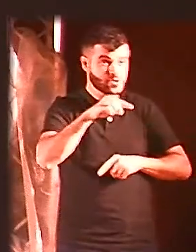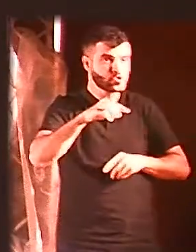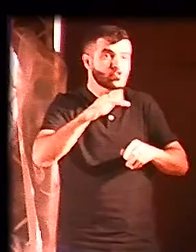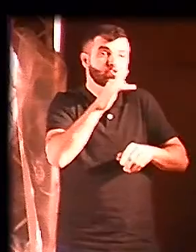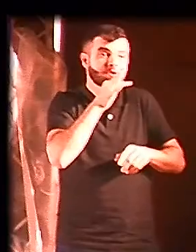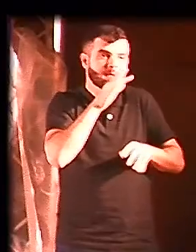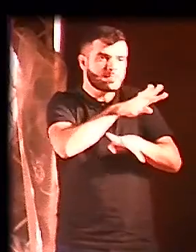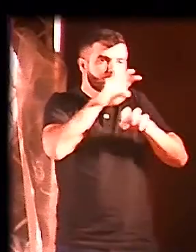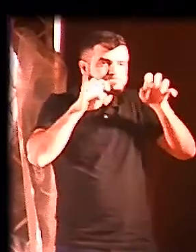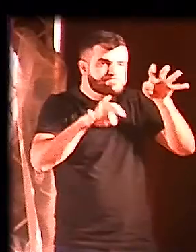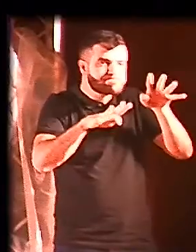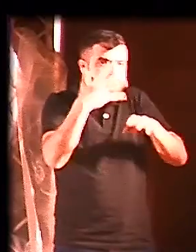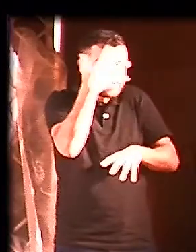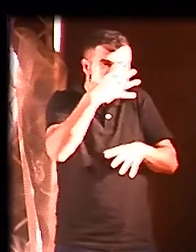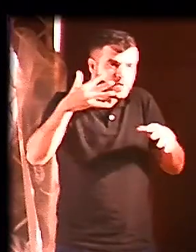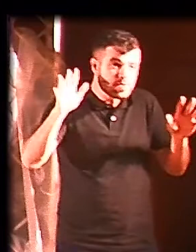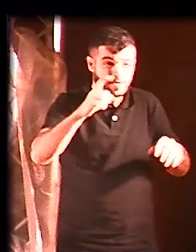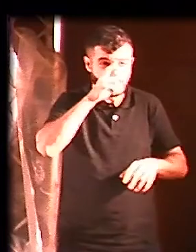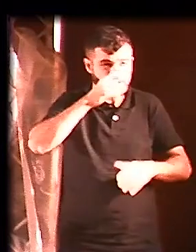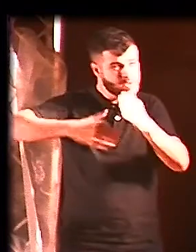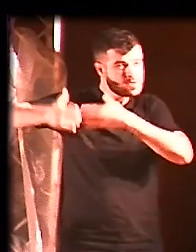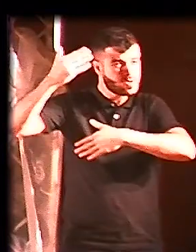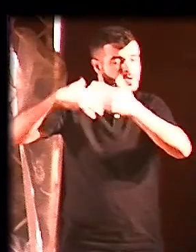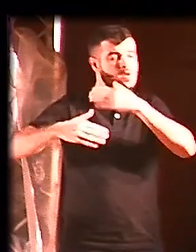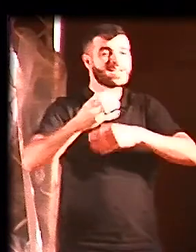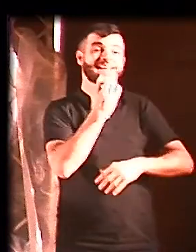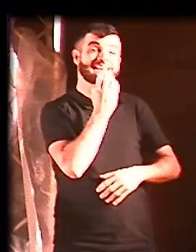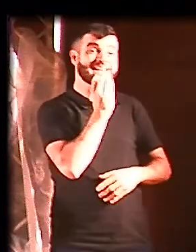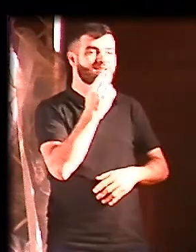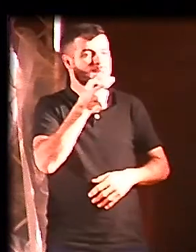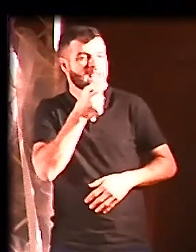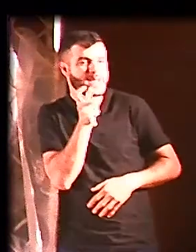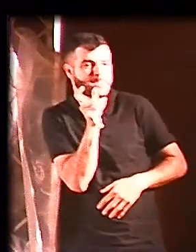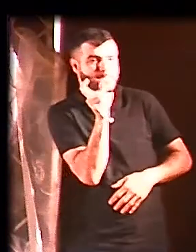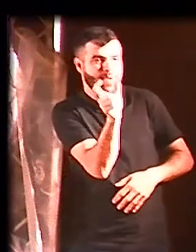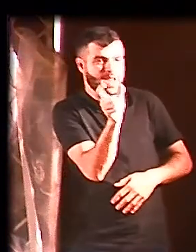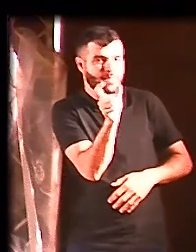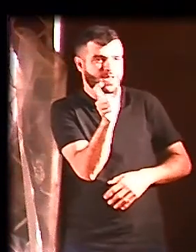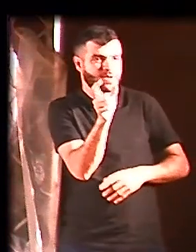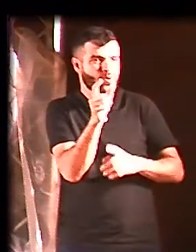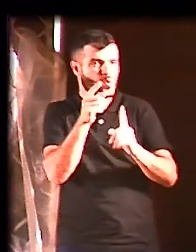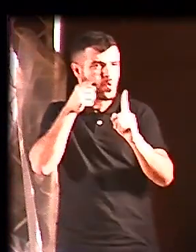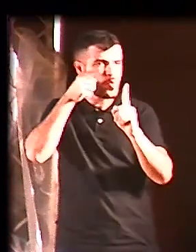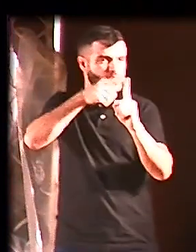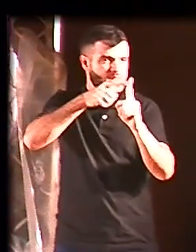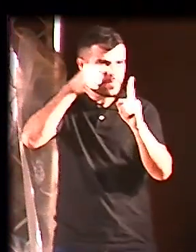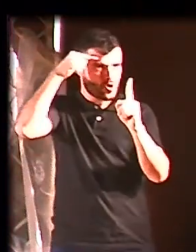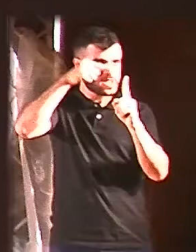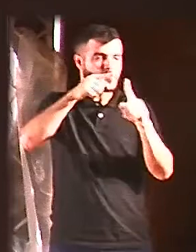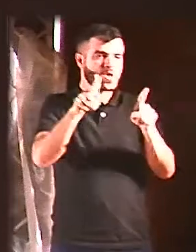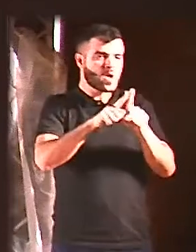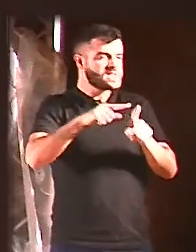misterio. Los antiguos griegos utilizaban una palabra para definir la purificación de las pasiones del